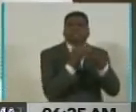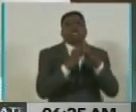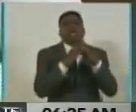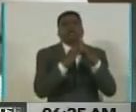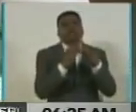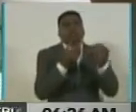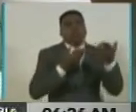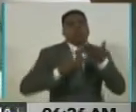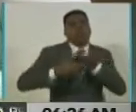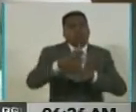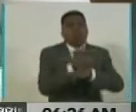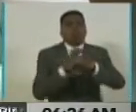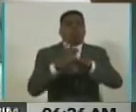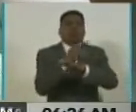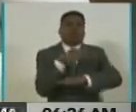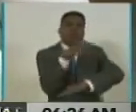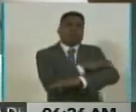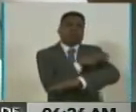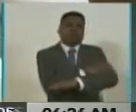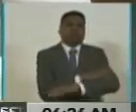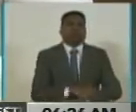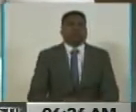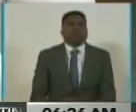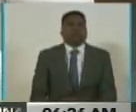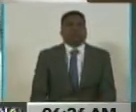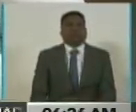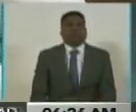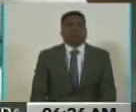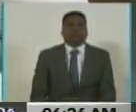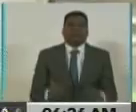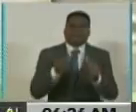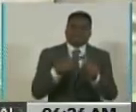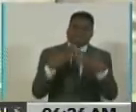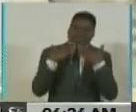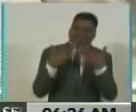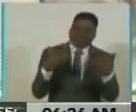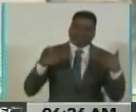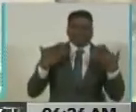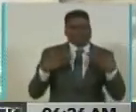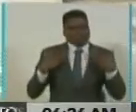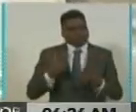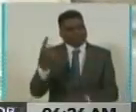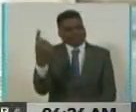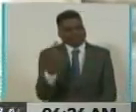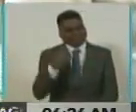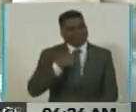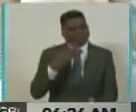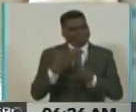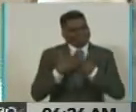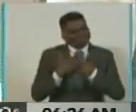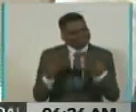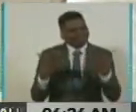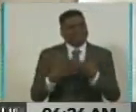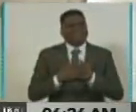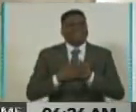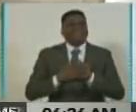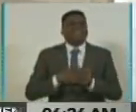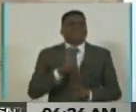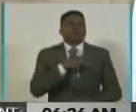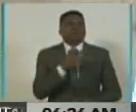entre el gobierno y la oposición venezolana. Bueno, quiero agradecer la invitación, muy contenta de estar aquí. Y sí, yo le he ido haciendo como